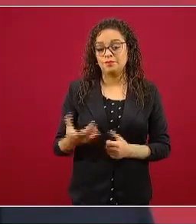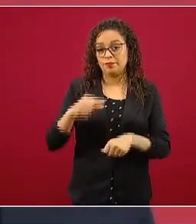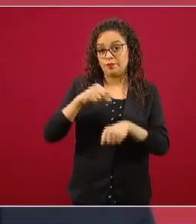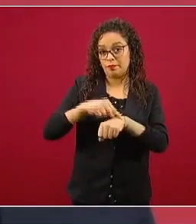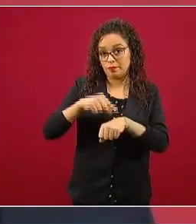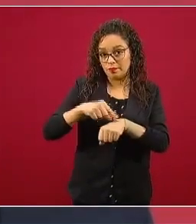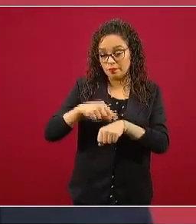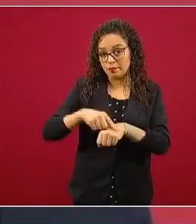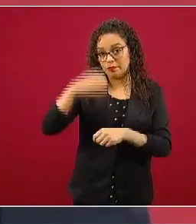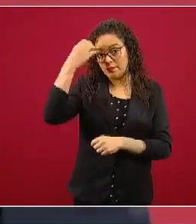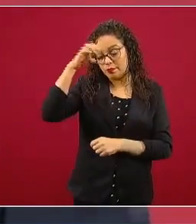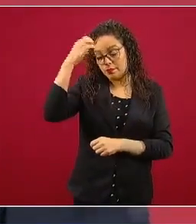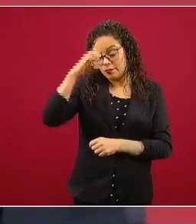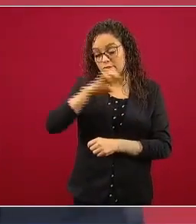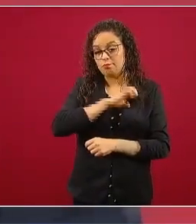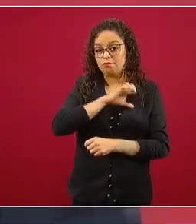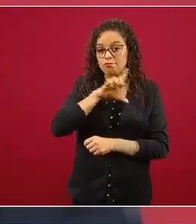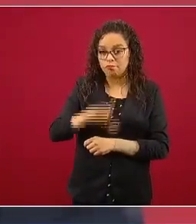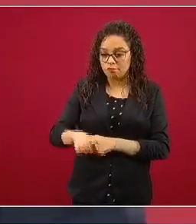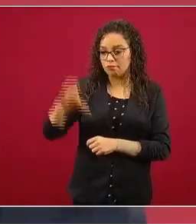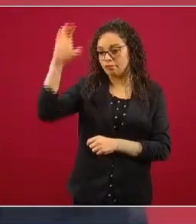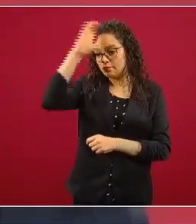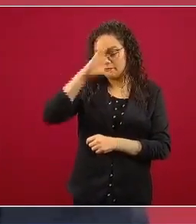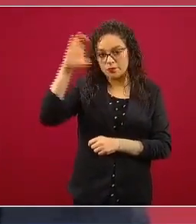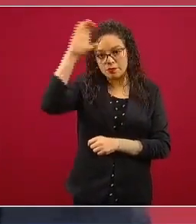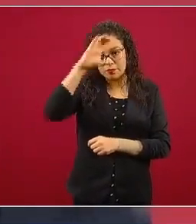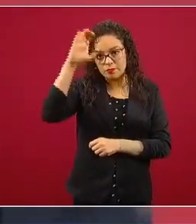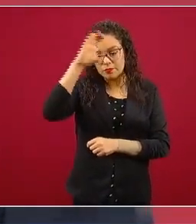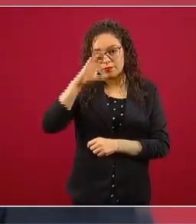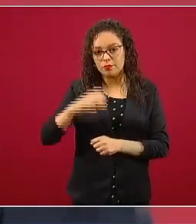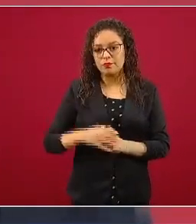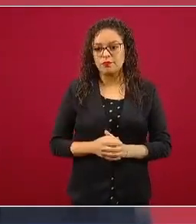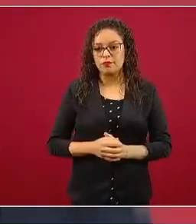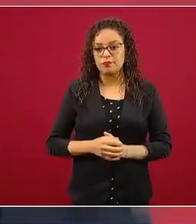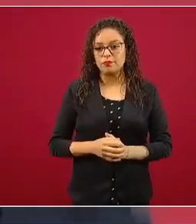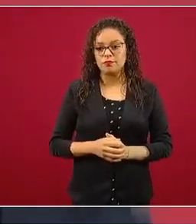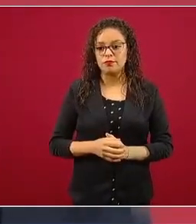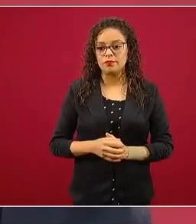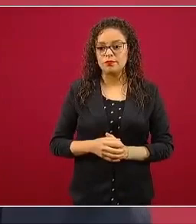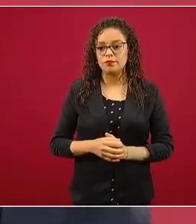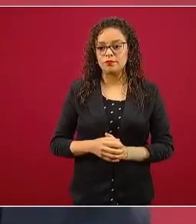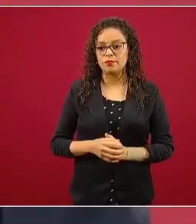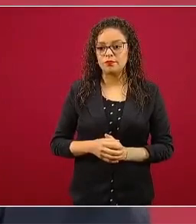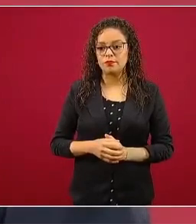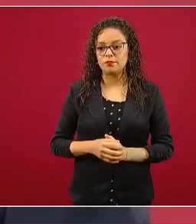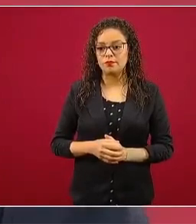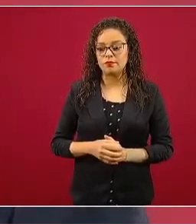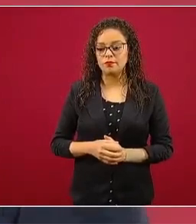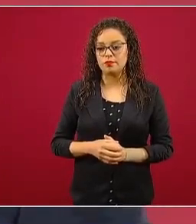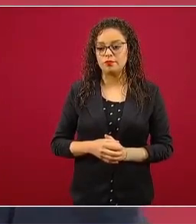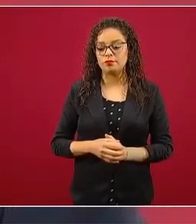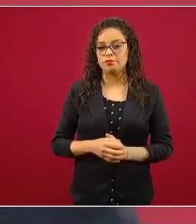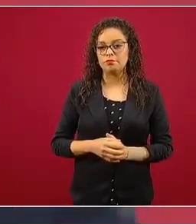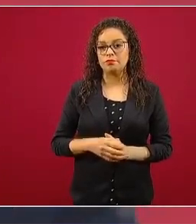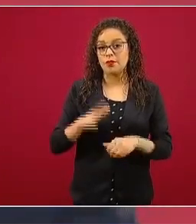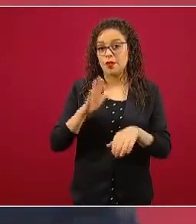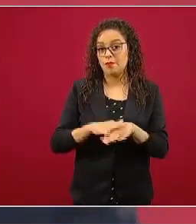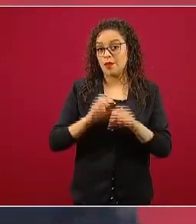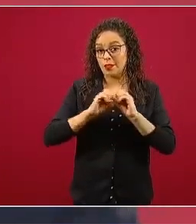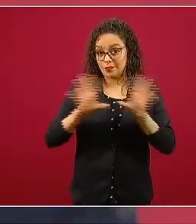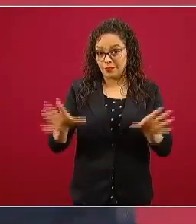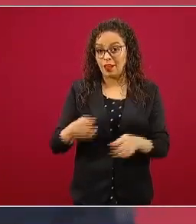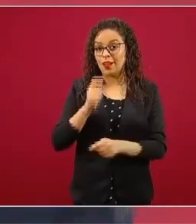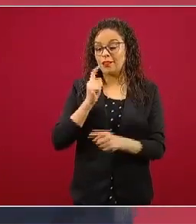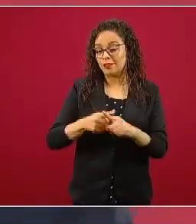especialistas, científicos, para personalizar al doctor Alcocer, al doctor